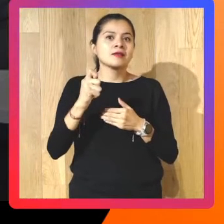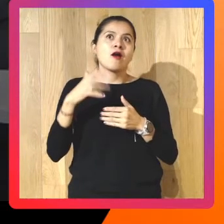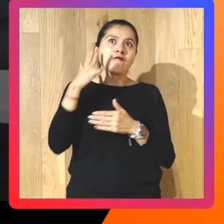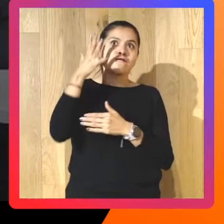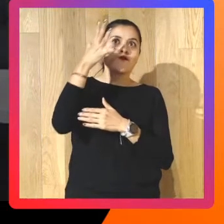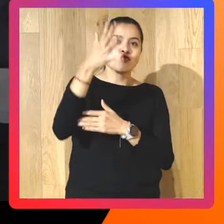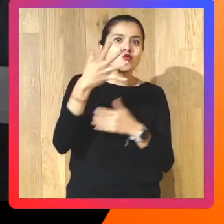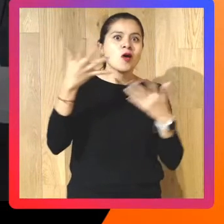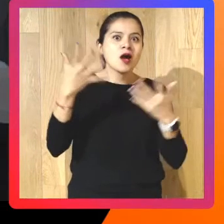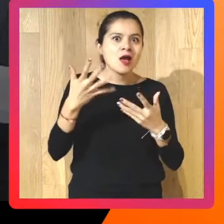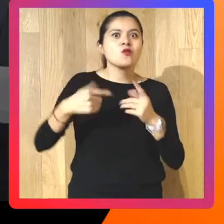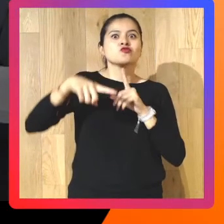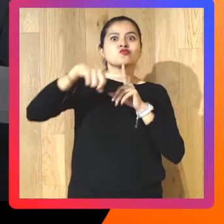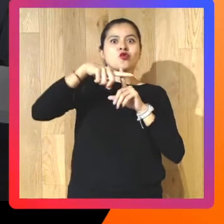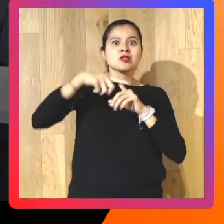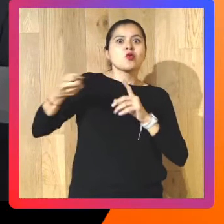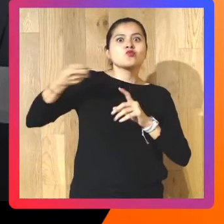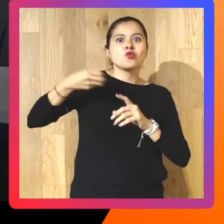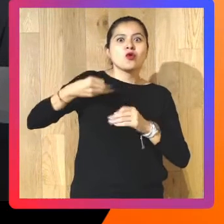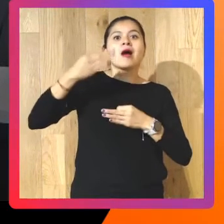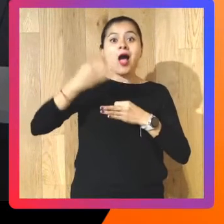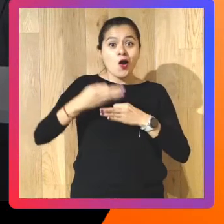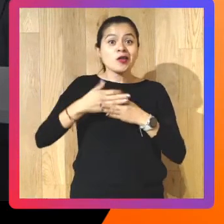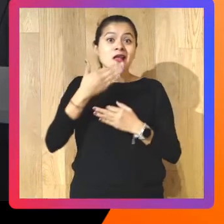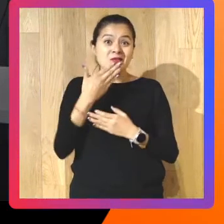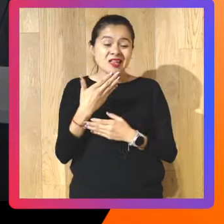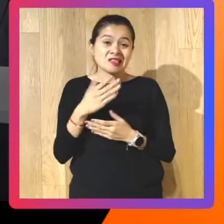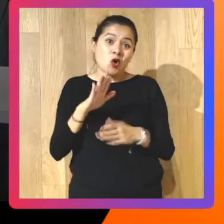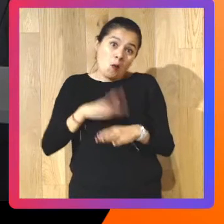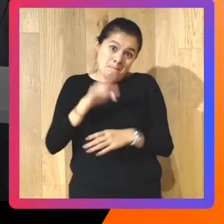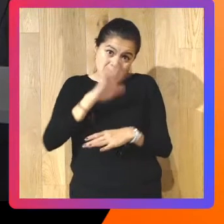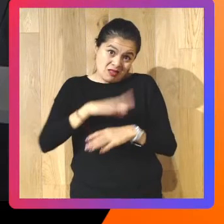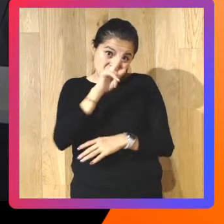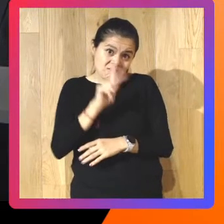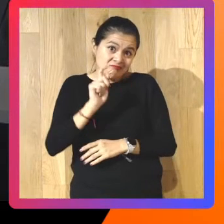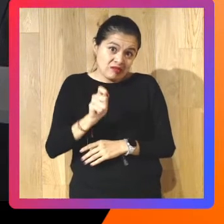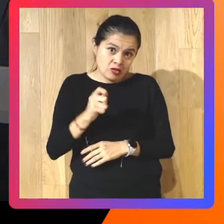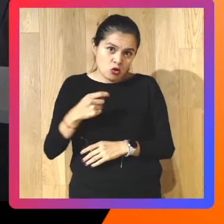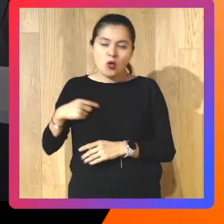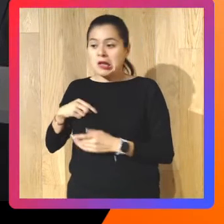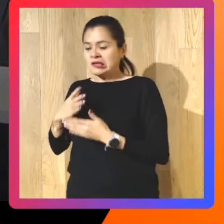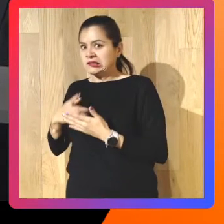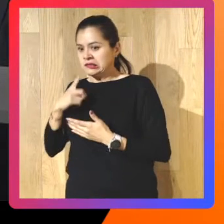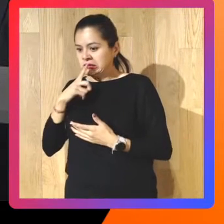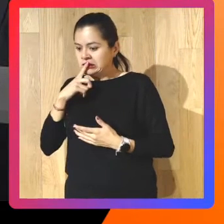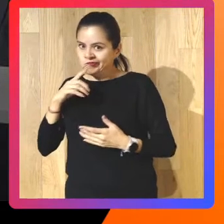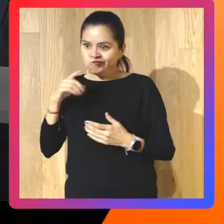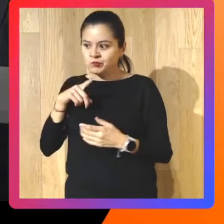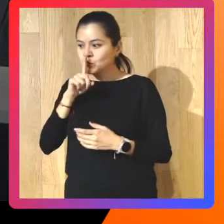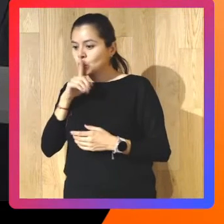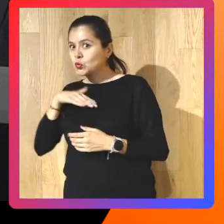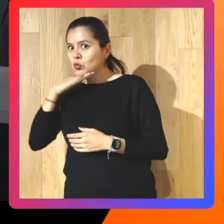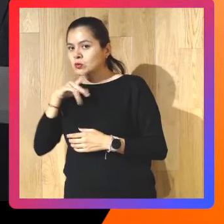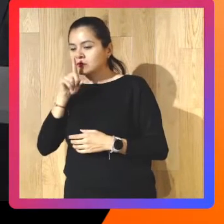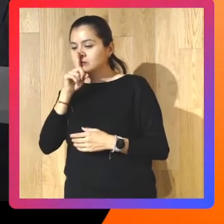los dividendos de las cosas que estamos haciendo bien, o peor aún, estaremos pagando las facturas por errores o por